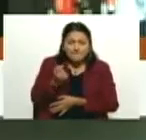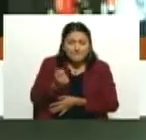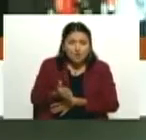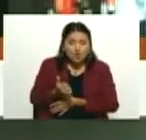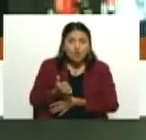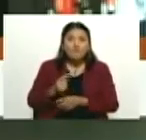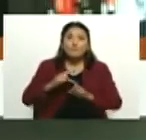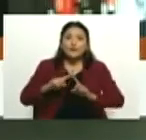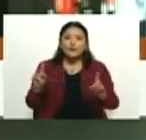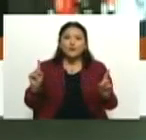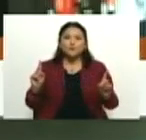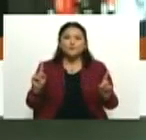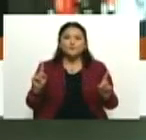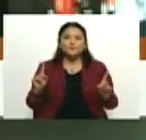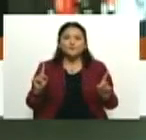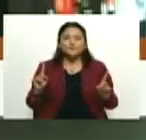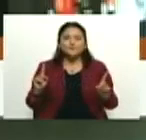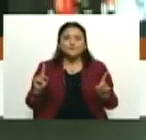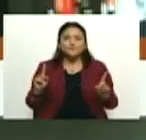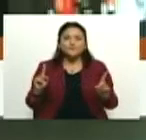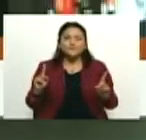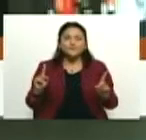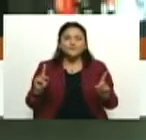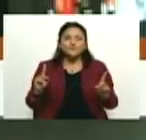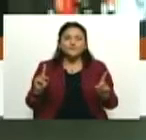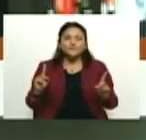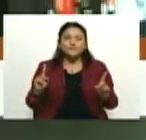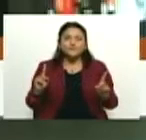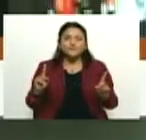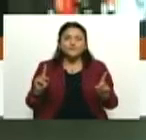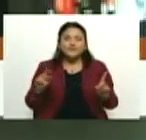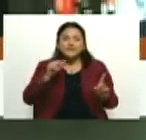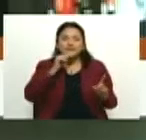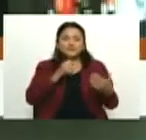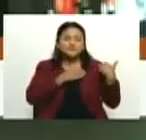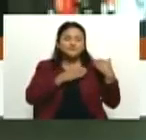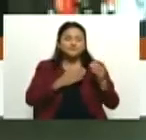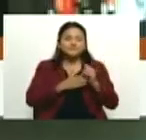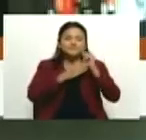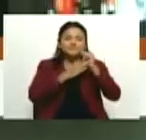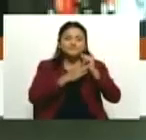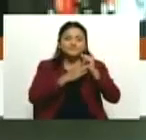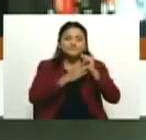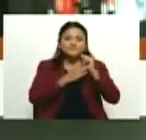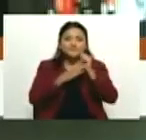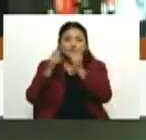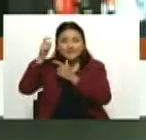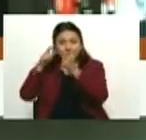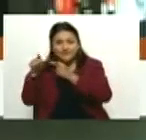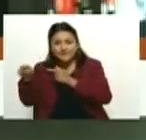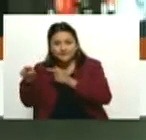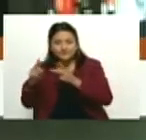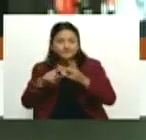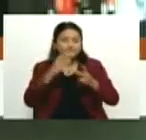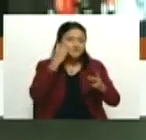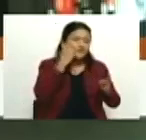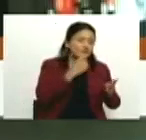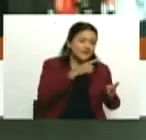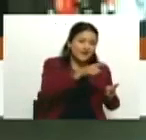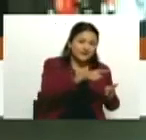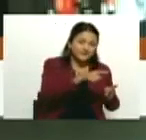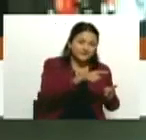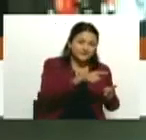Sin embargo, dirigida magistralmente por el comandante Hugo Chávez y por Fidel Castro,